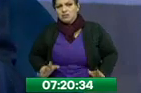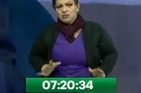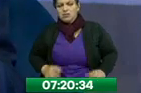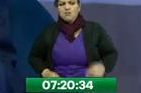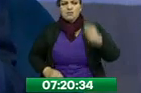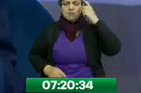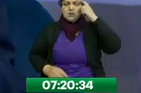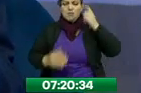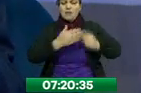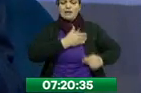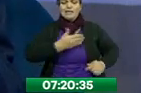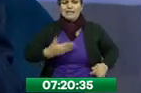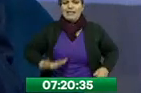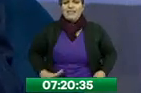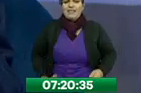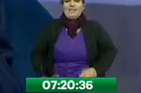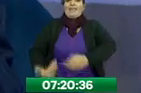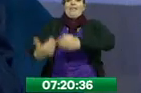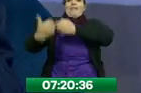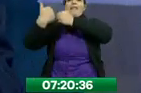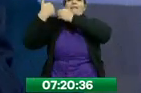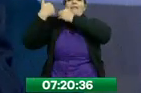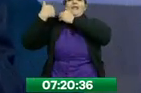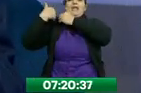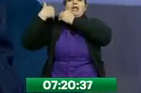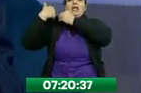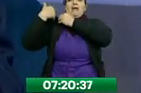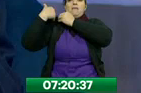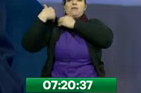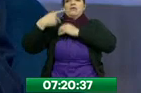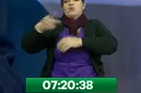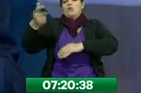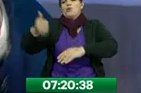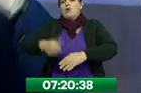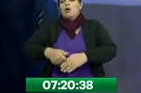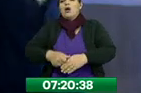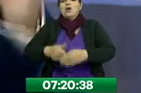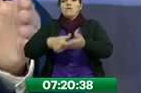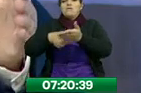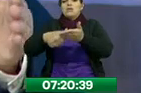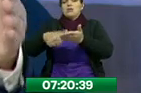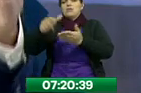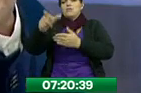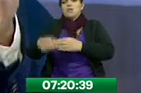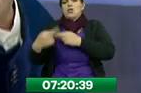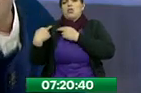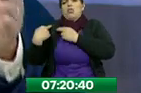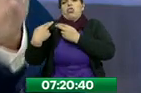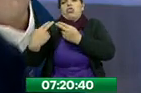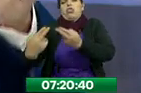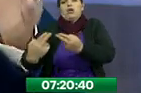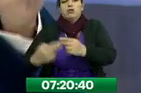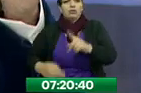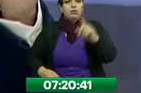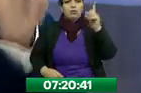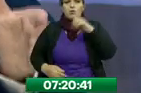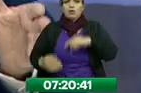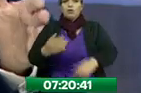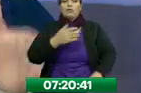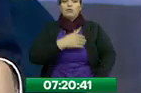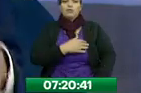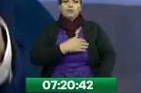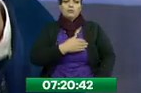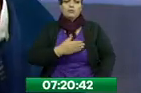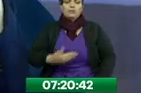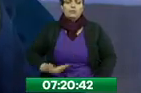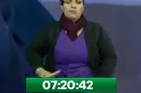de la República, responsabilidad no delegable a un ministro. Es el presidente, el comandante en jefe de las Fuerzas Armadas. ¿Y qué le ha